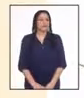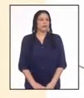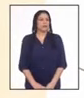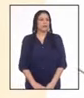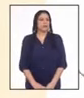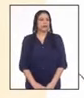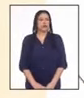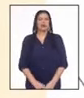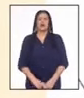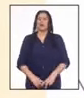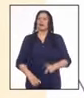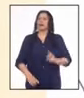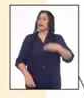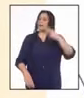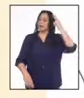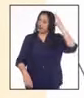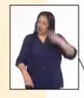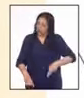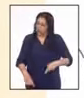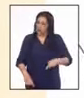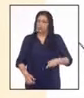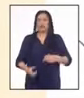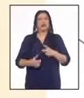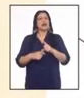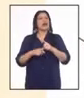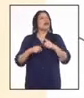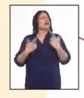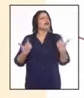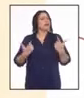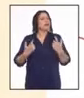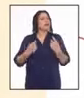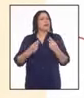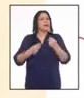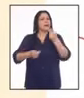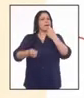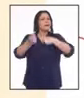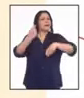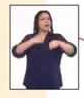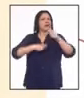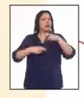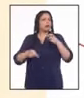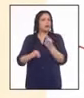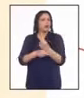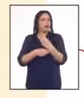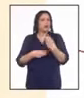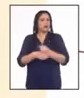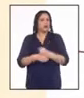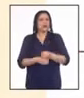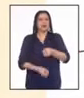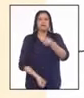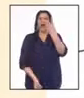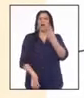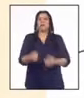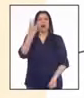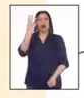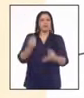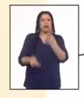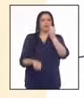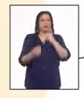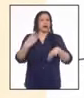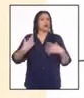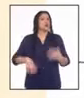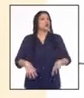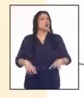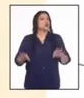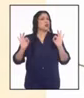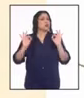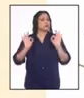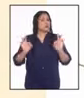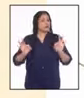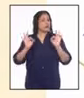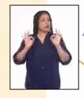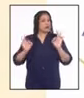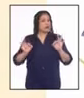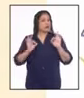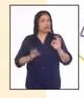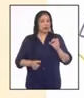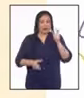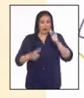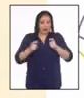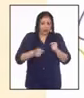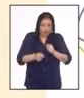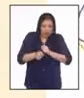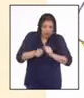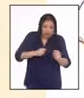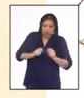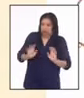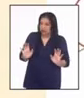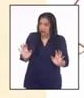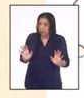Debería prohibirse la libre comercialización de productos pirotécnicos porque son peligrosos para quien los